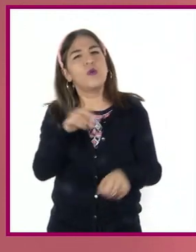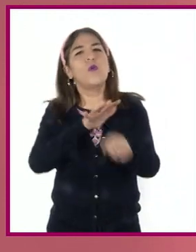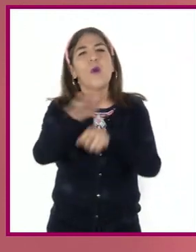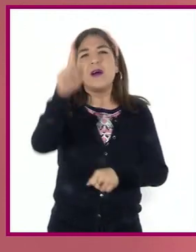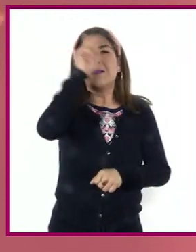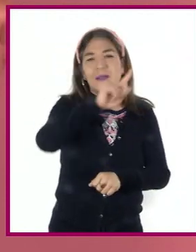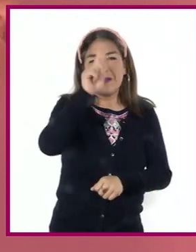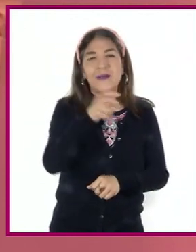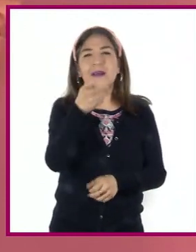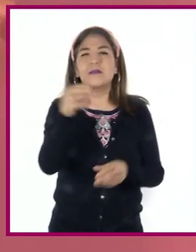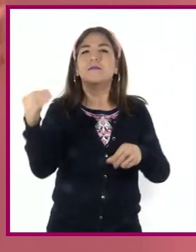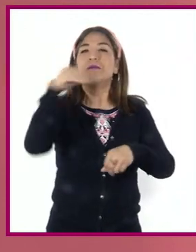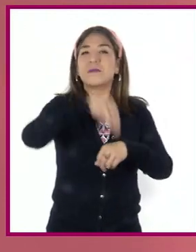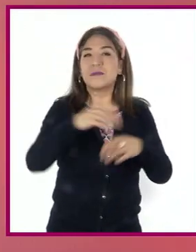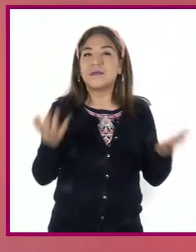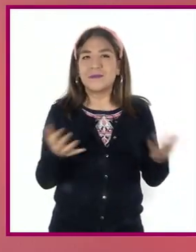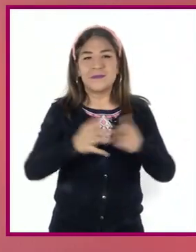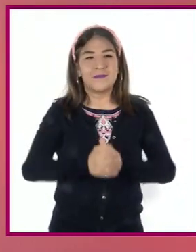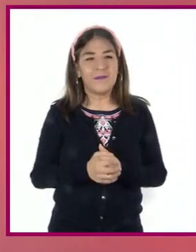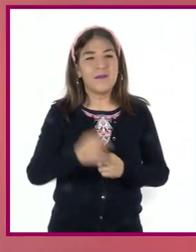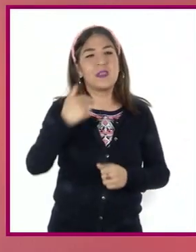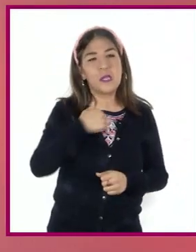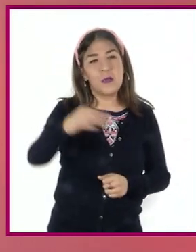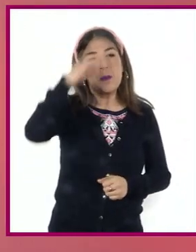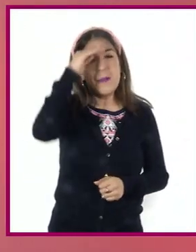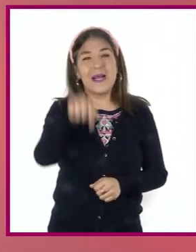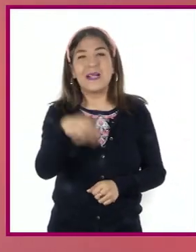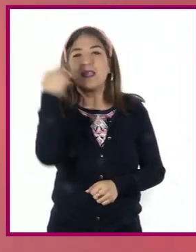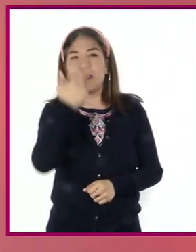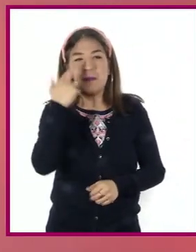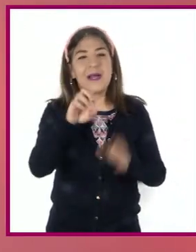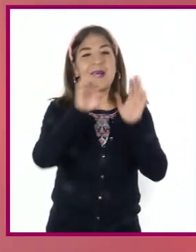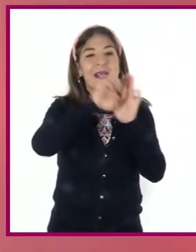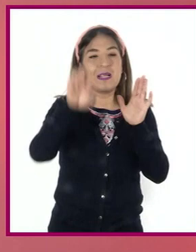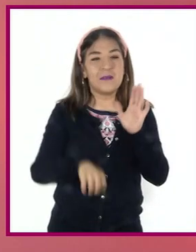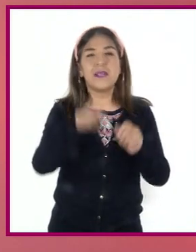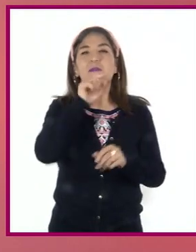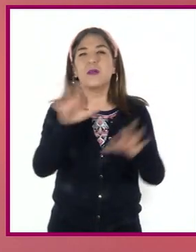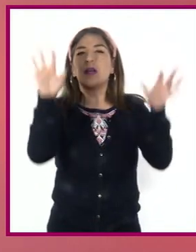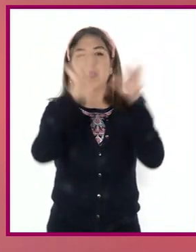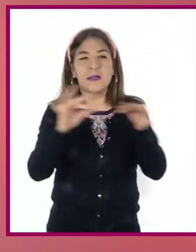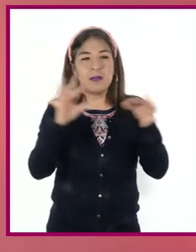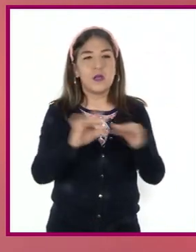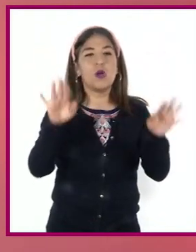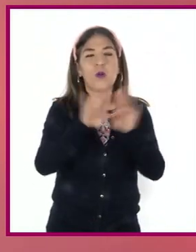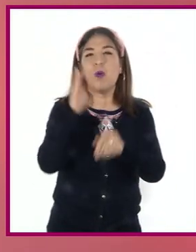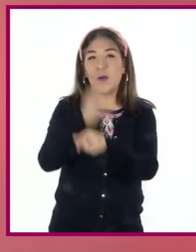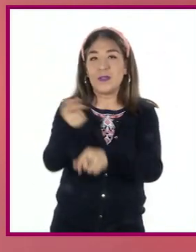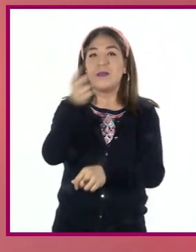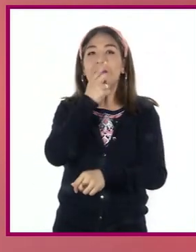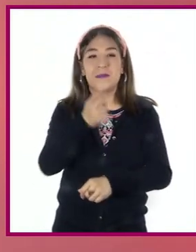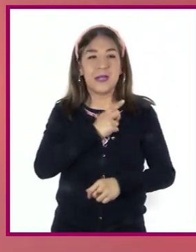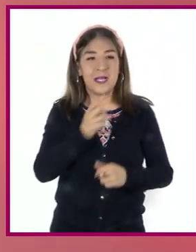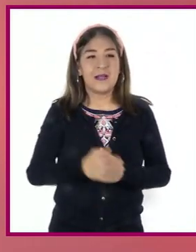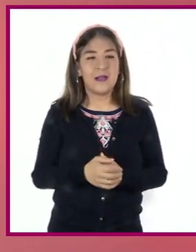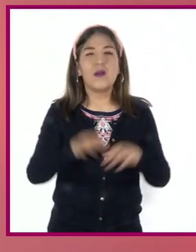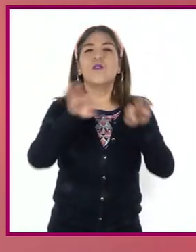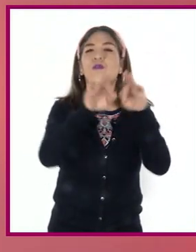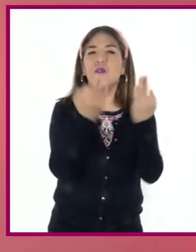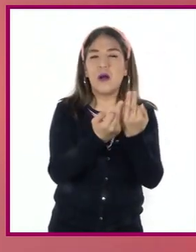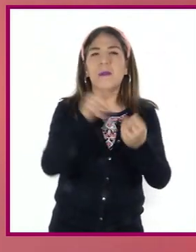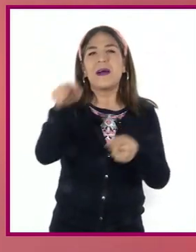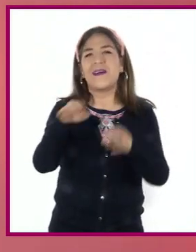y el sol duerme cada tarde. Personificación. Las personas dormimos. Cobijado por las nubes